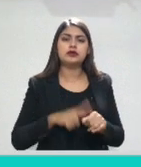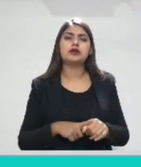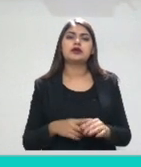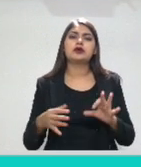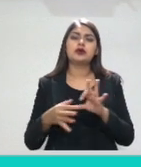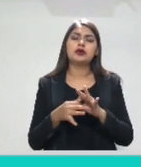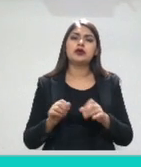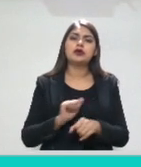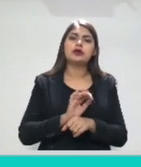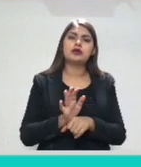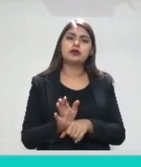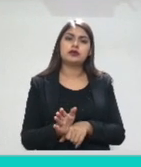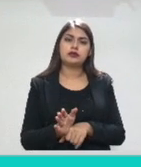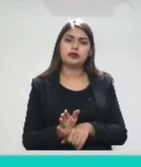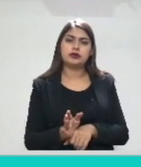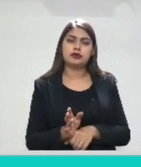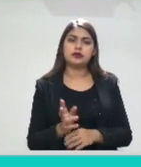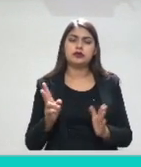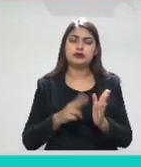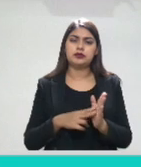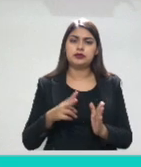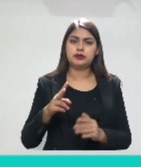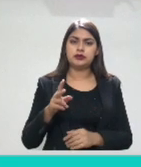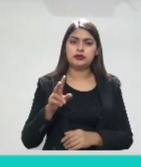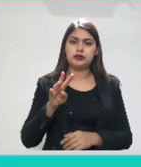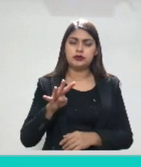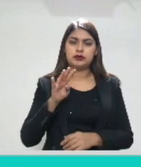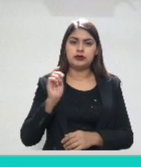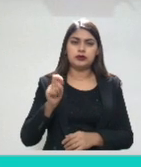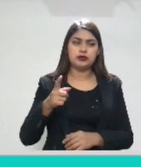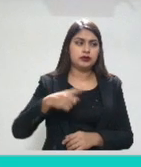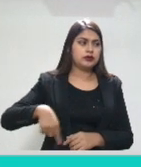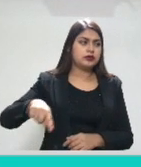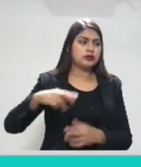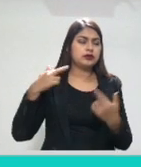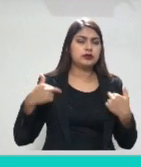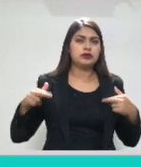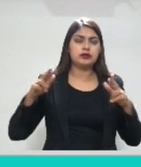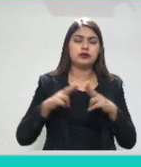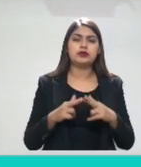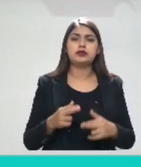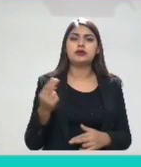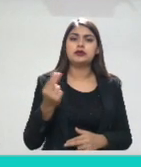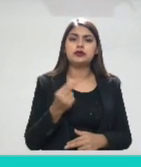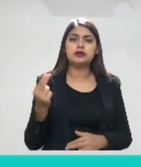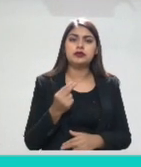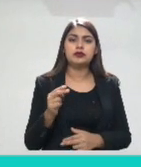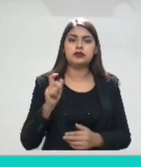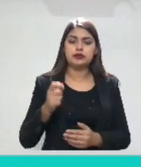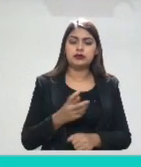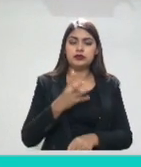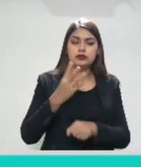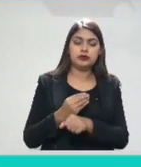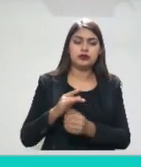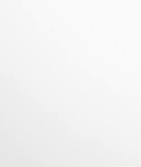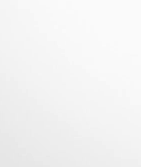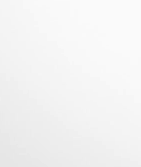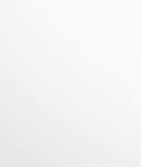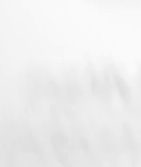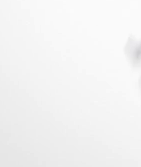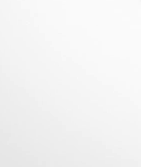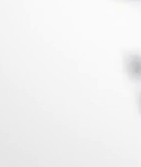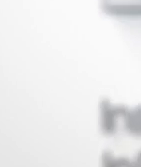en donde los docentes y educadores necesitan una preparación un apoyo adecuados